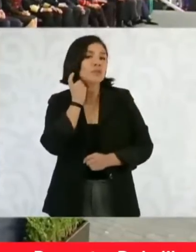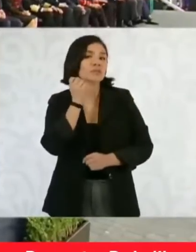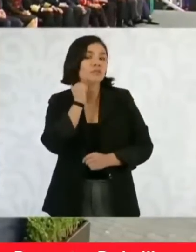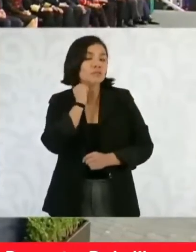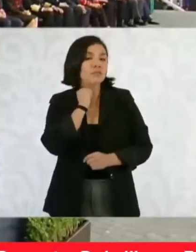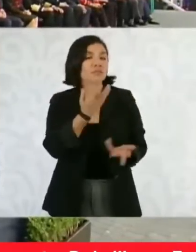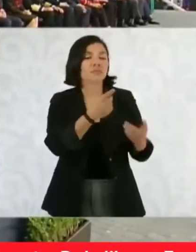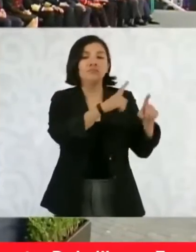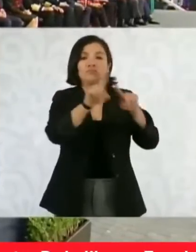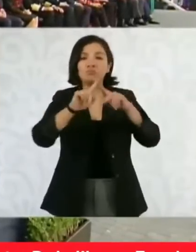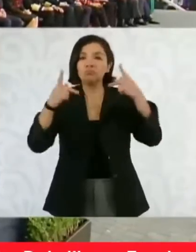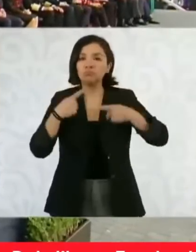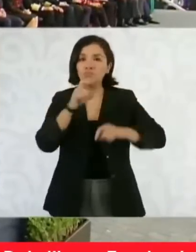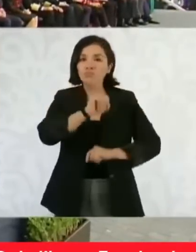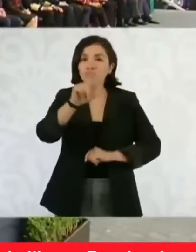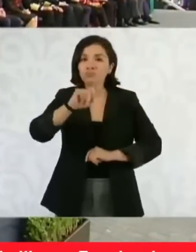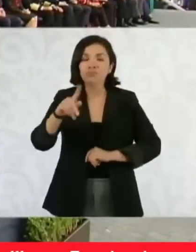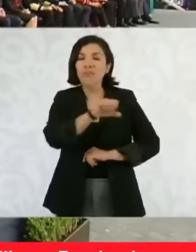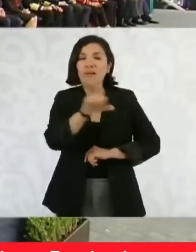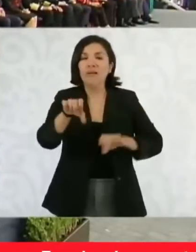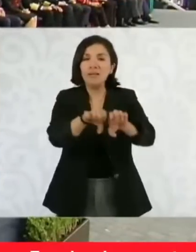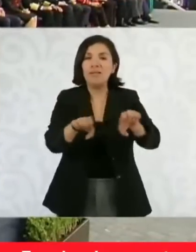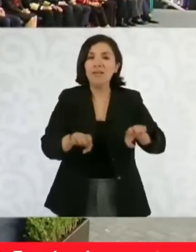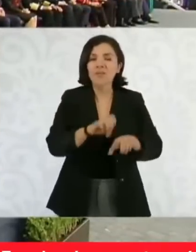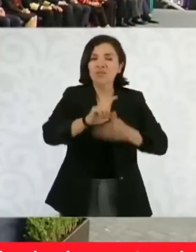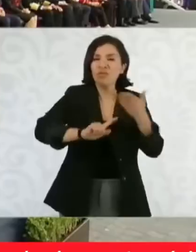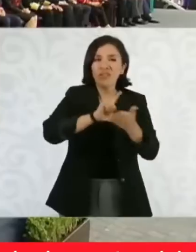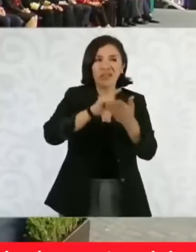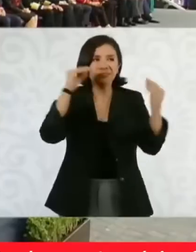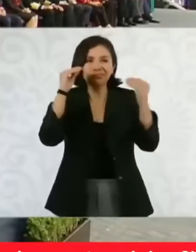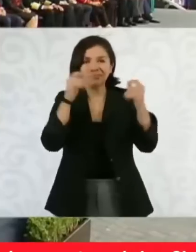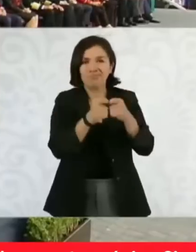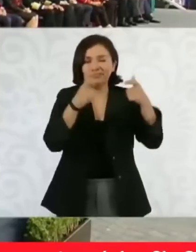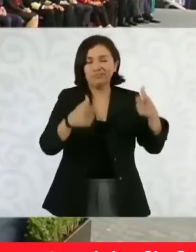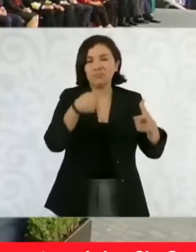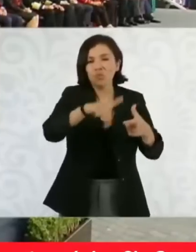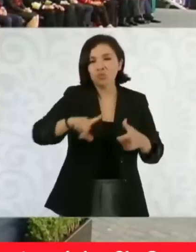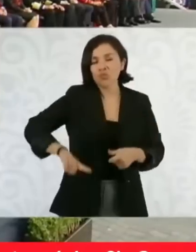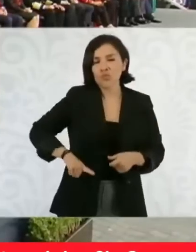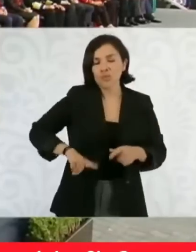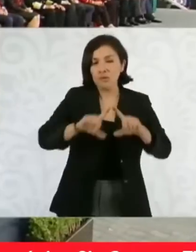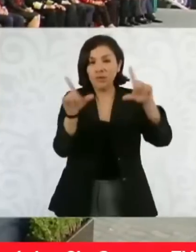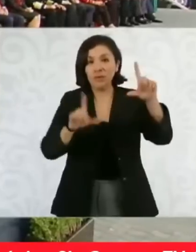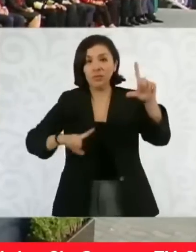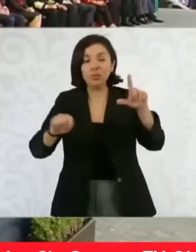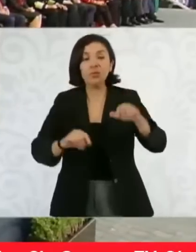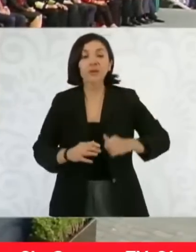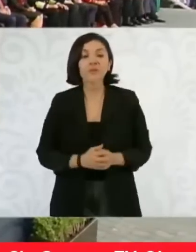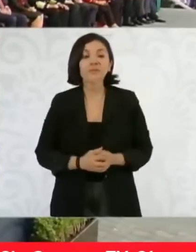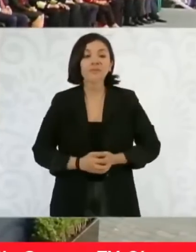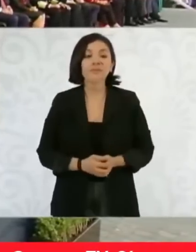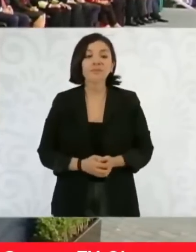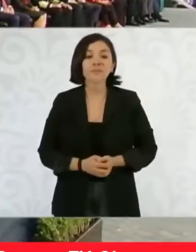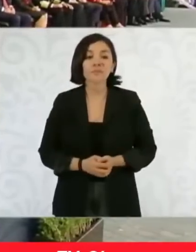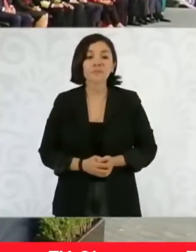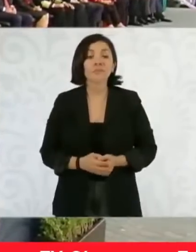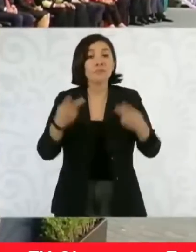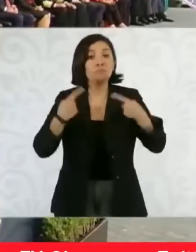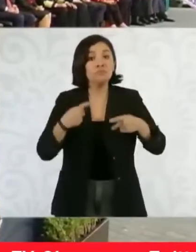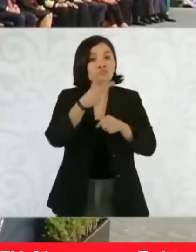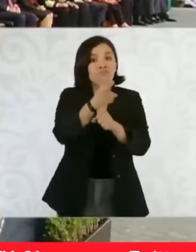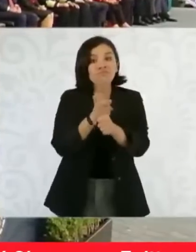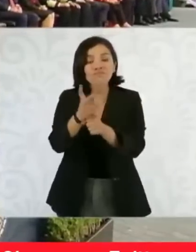distinguidos integrantes del Gabinete Legal y Ampliado del Gobierno de la República,